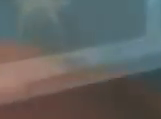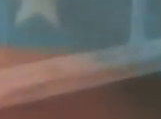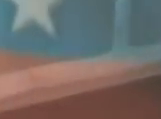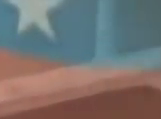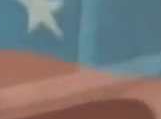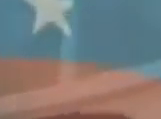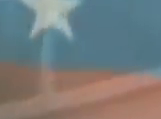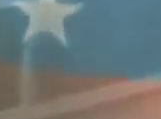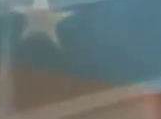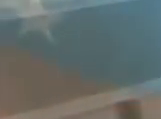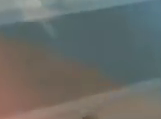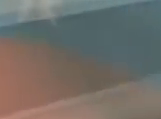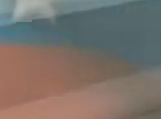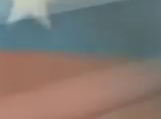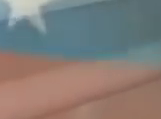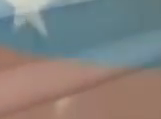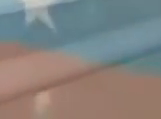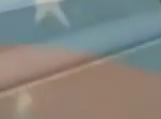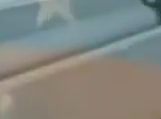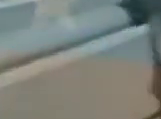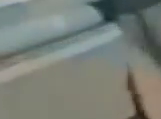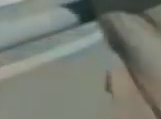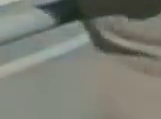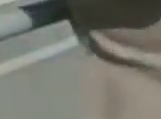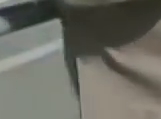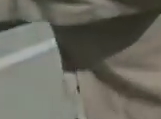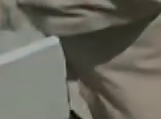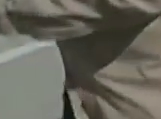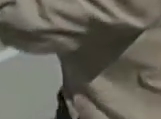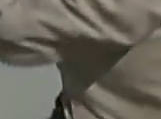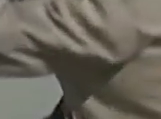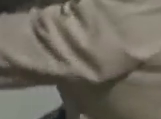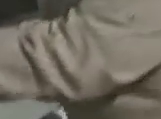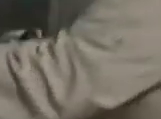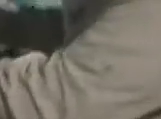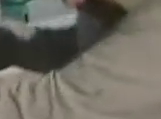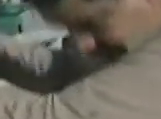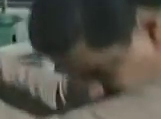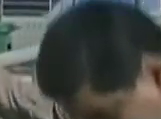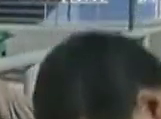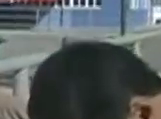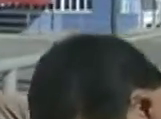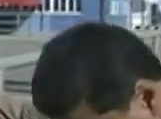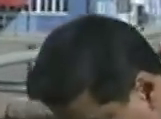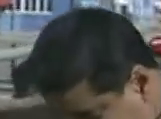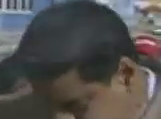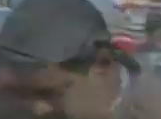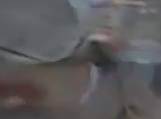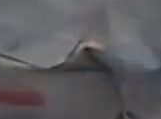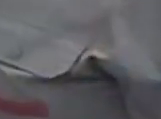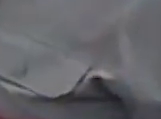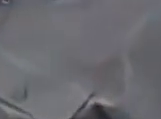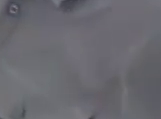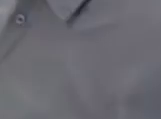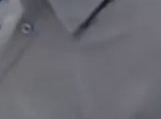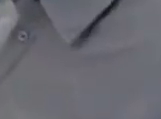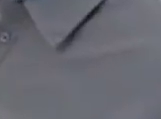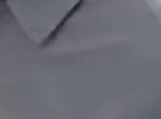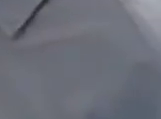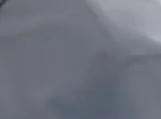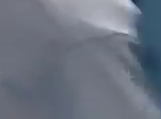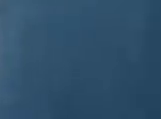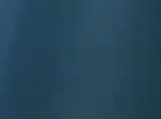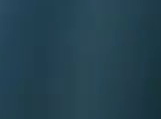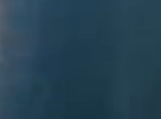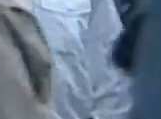Mérida, en Falcón los medanos de coro, en Canaima está